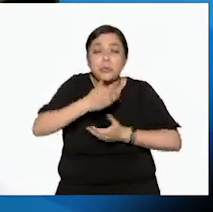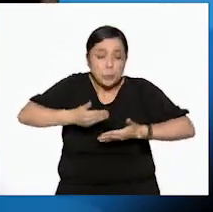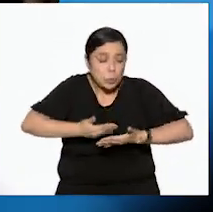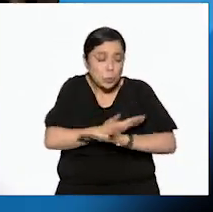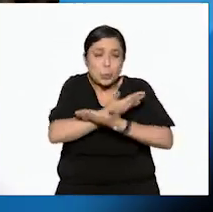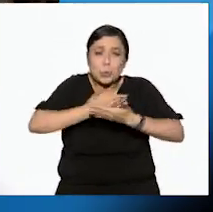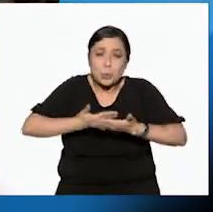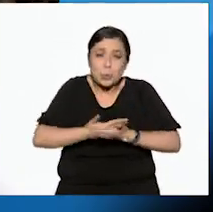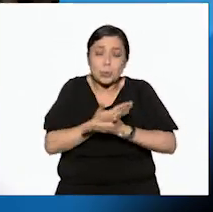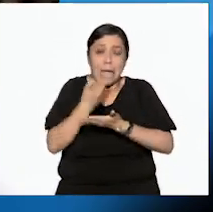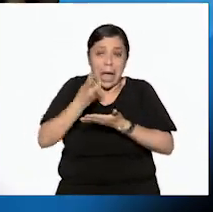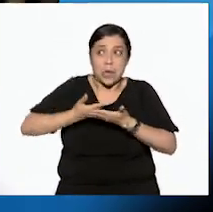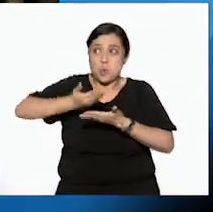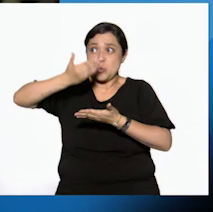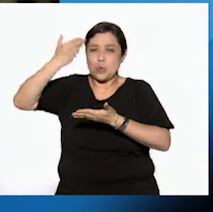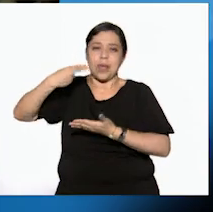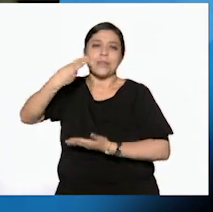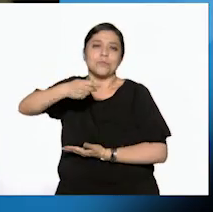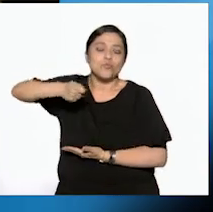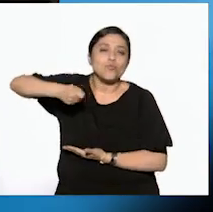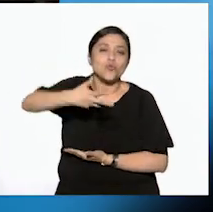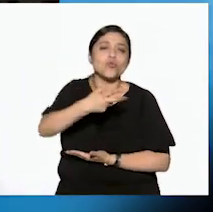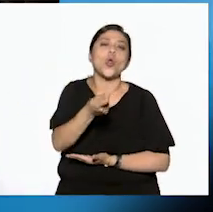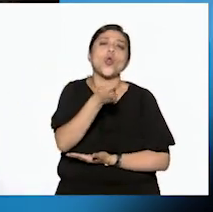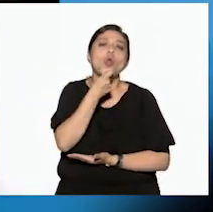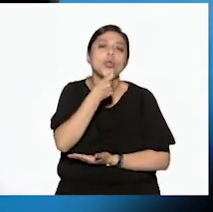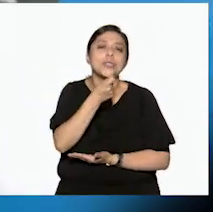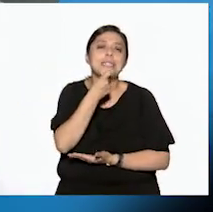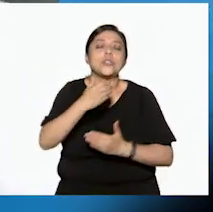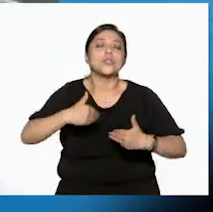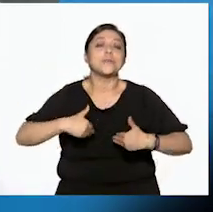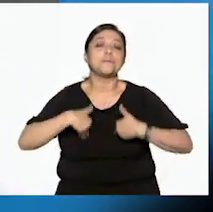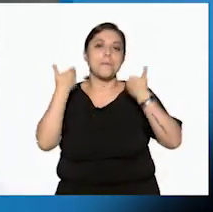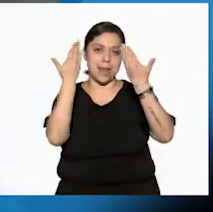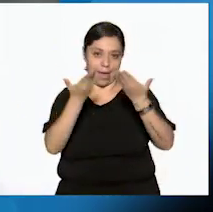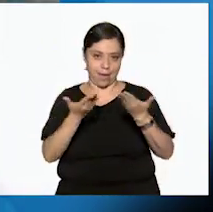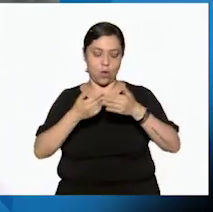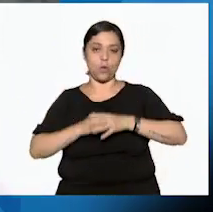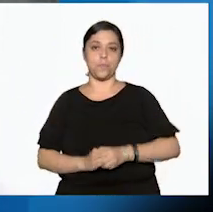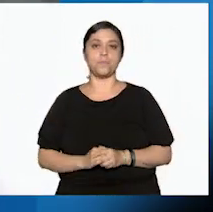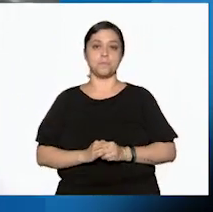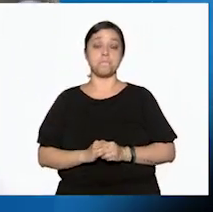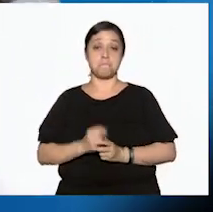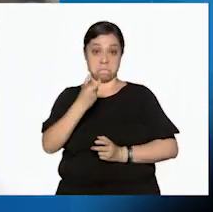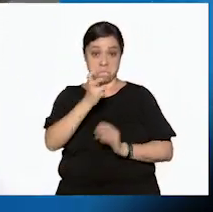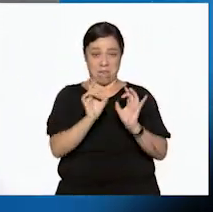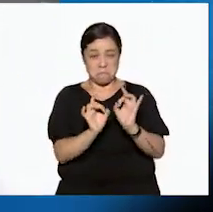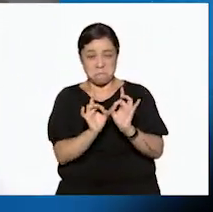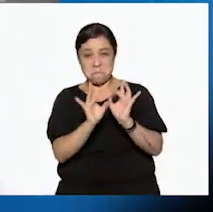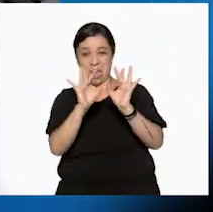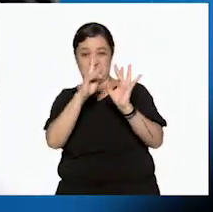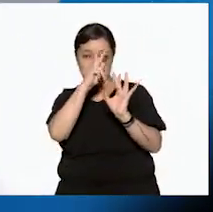desde entonces son conocidos como los Niños del Milagro. Más allá de la tragedia,